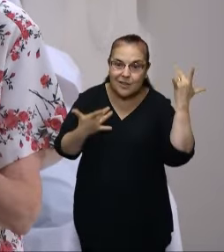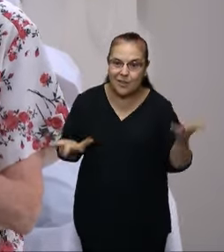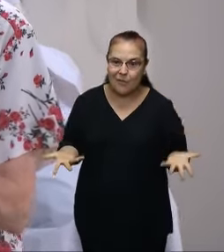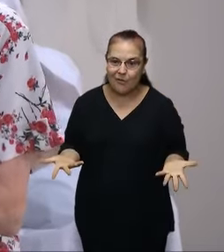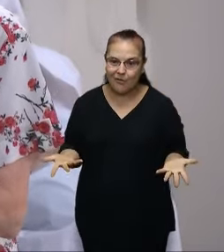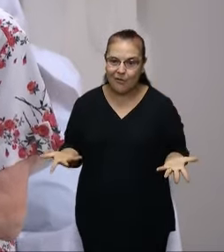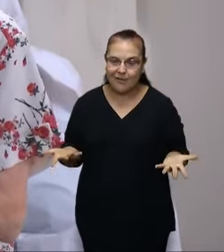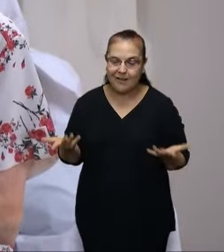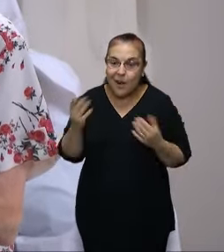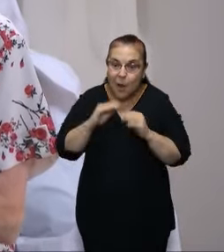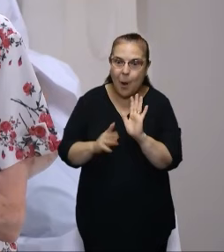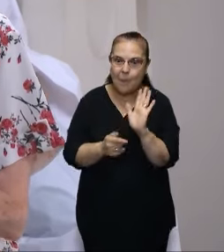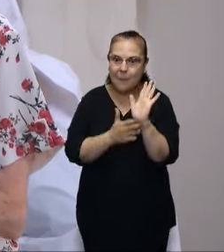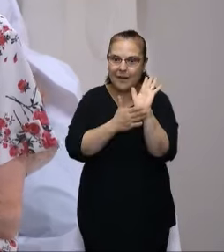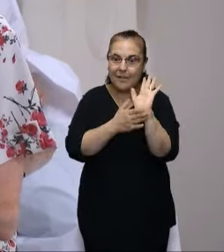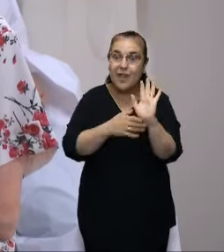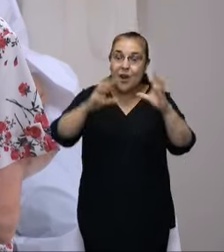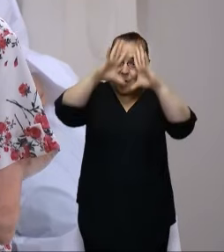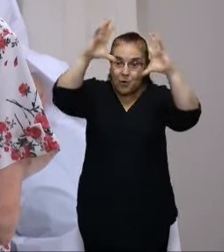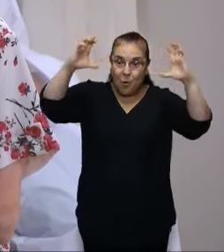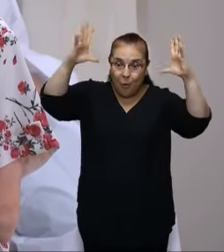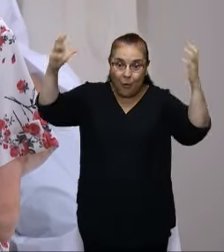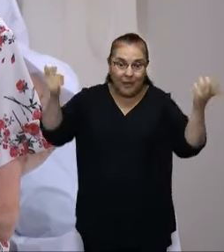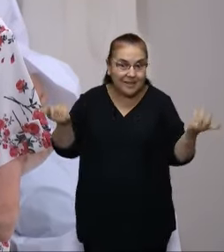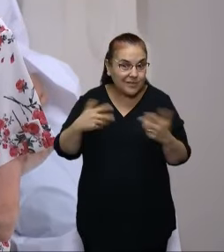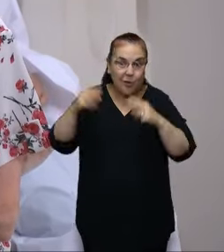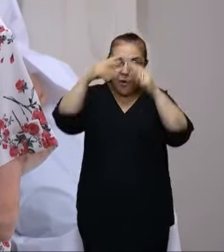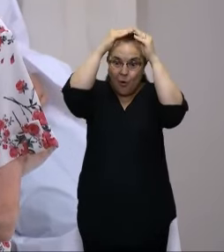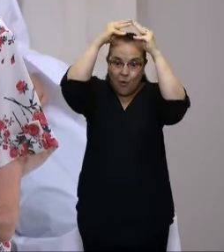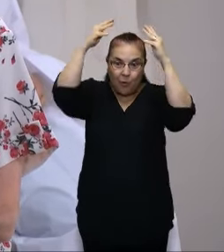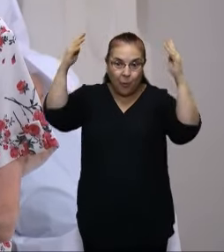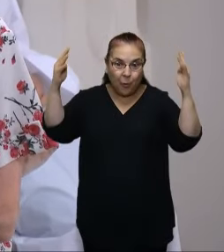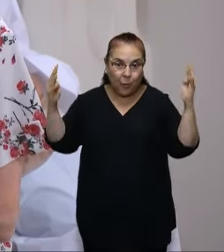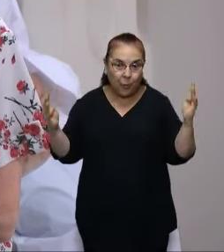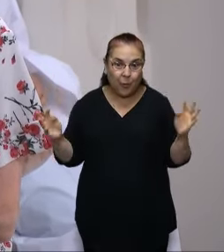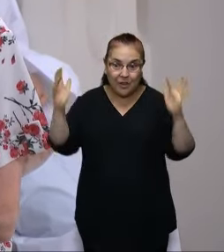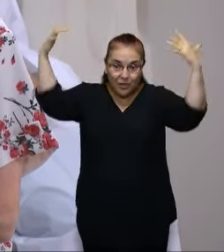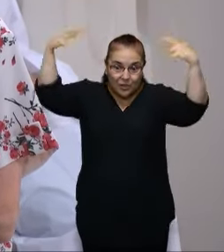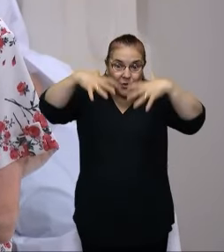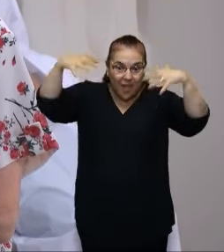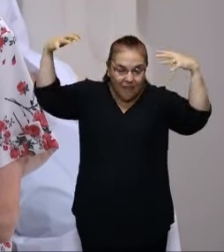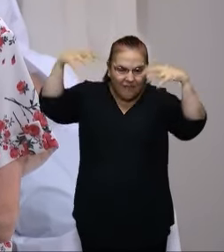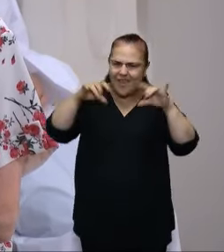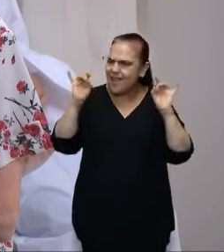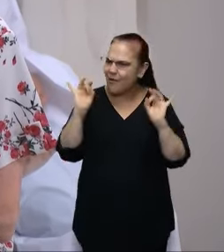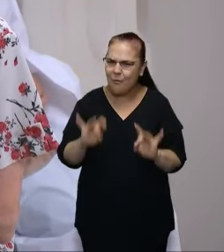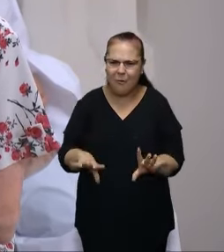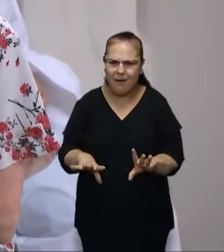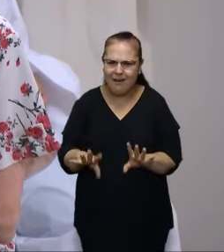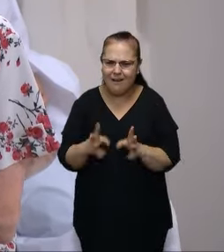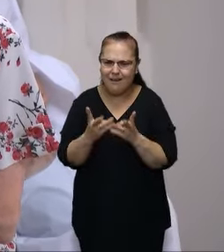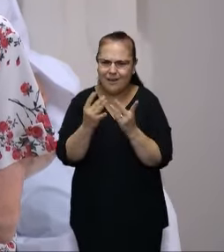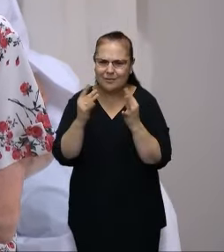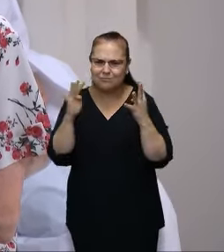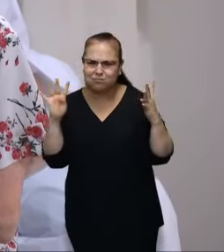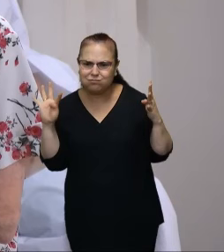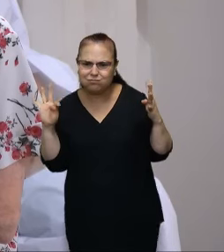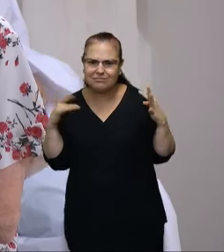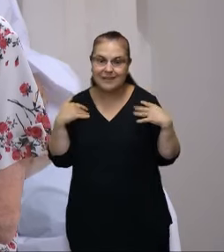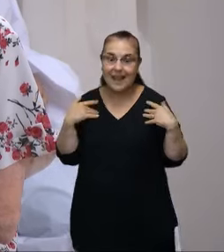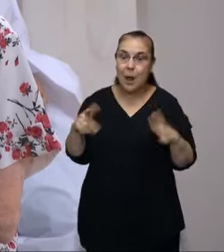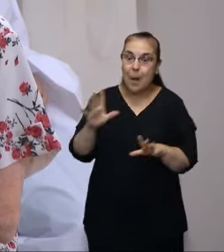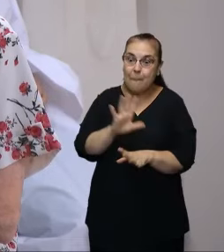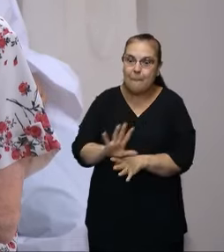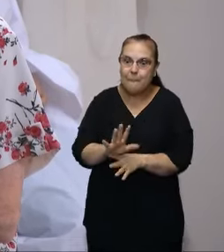aparece en las nubes cuando llueve tal era la apariencia del resplandor en torno era la